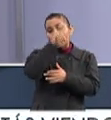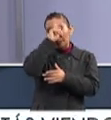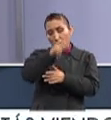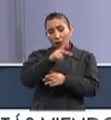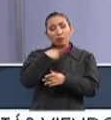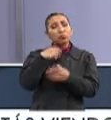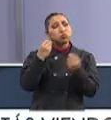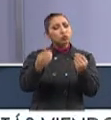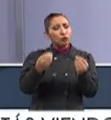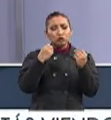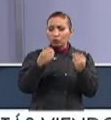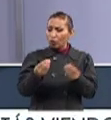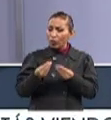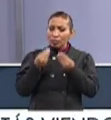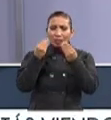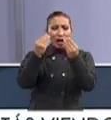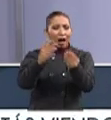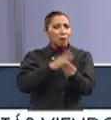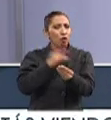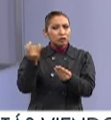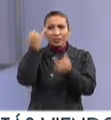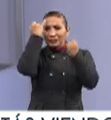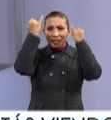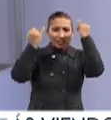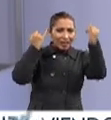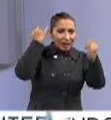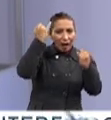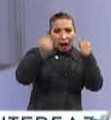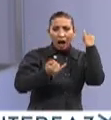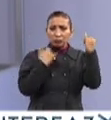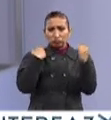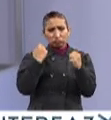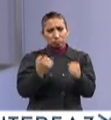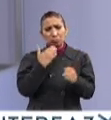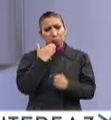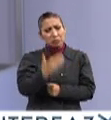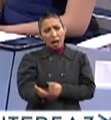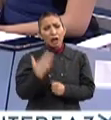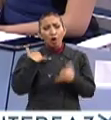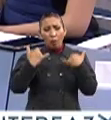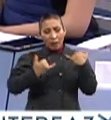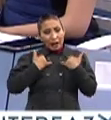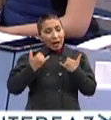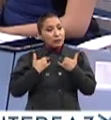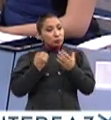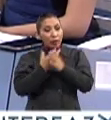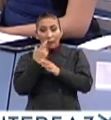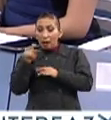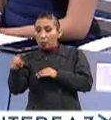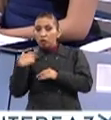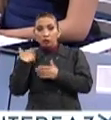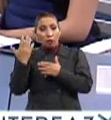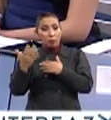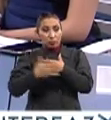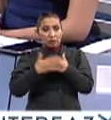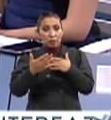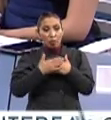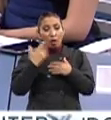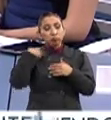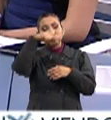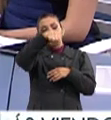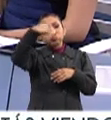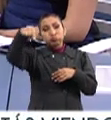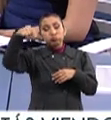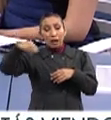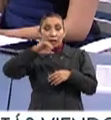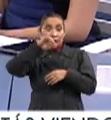mucho que ofrecer. Hay muchas propuestas sólidas, propuestas jóvenes, muchas fusiones que se están realizando.